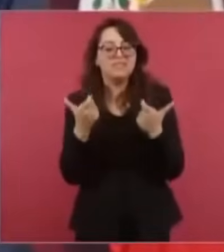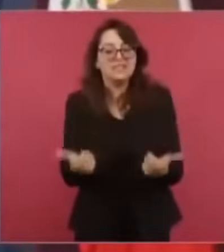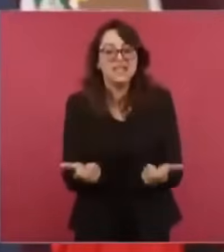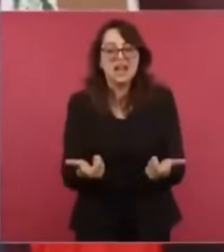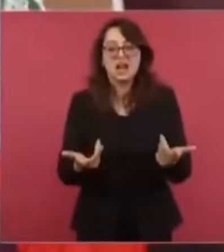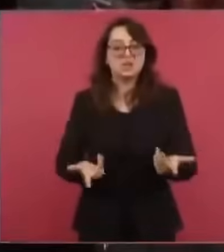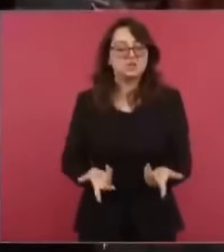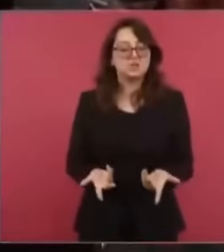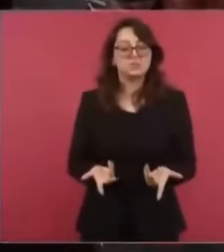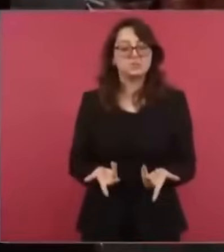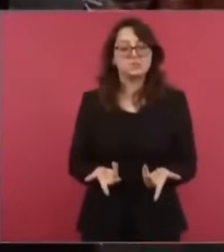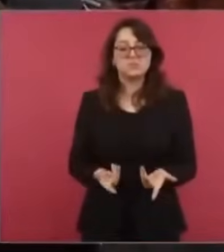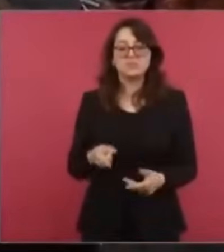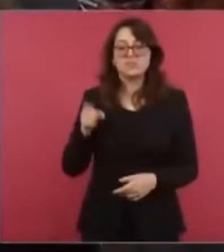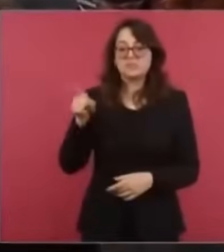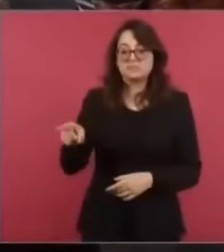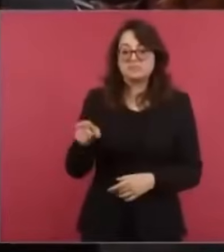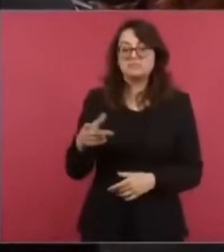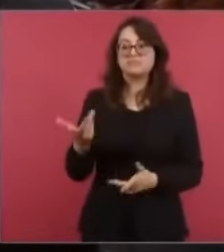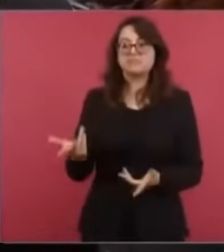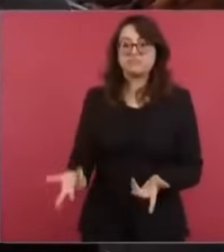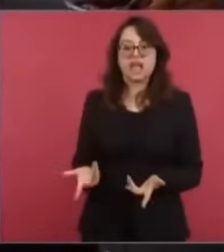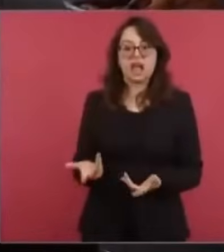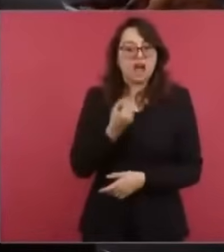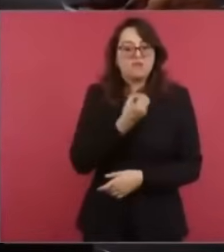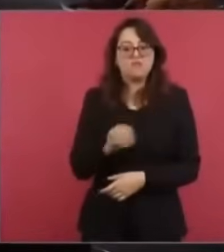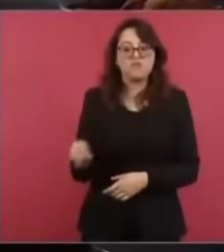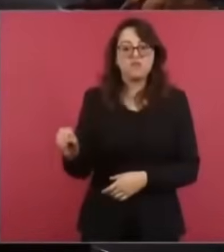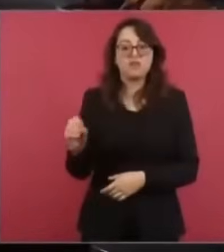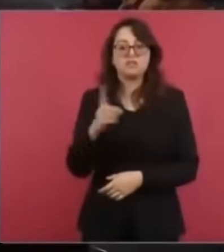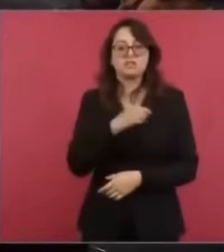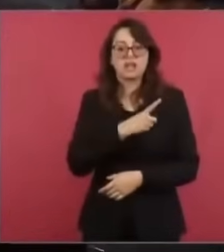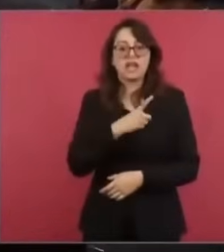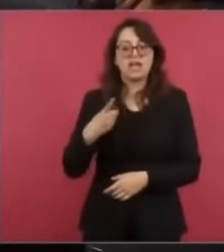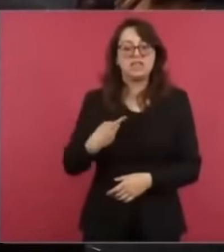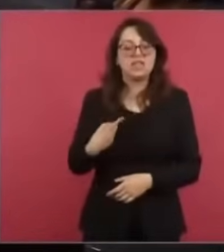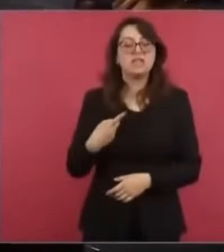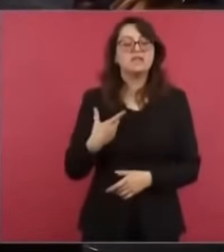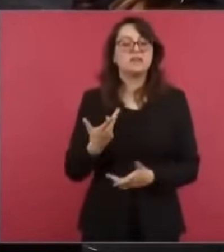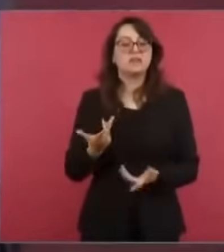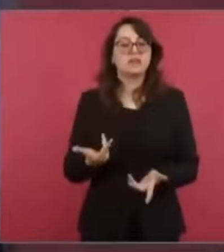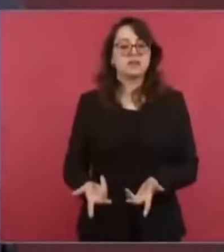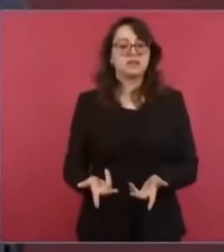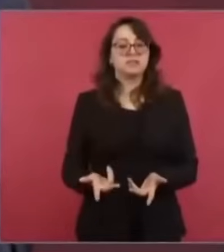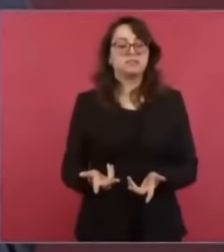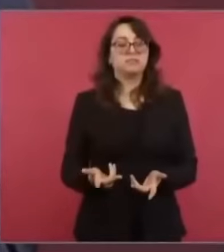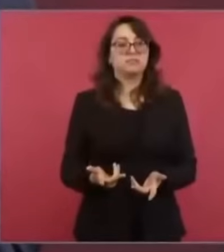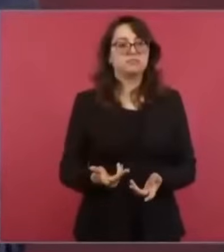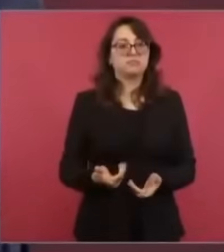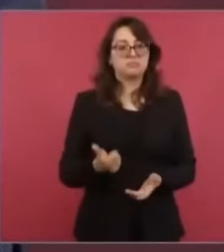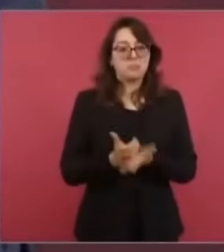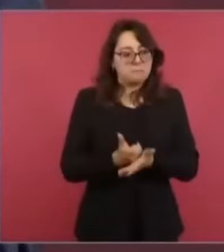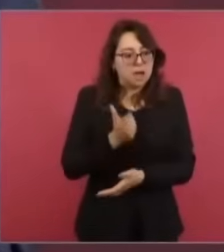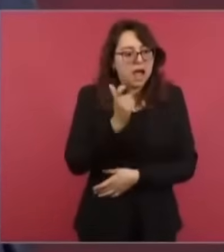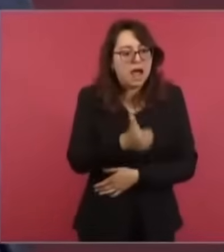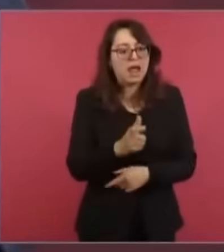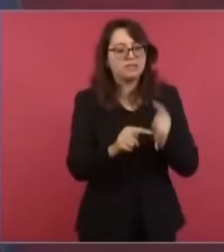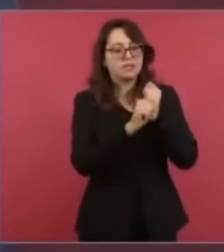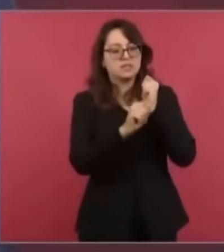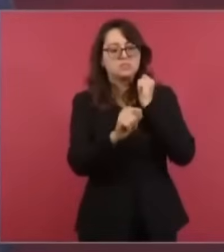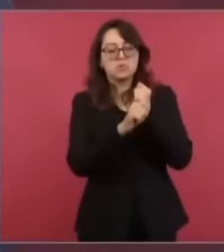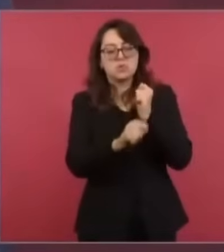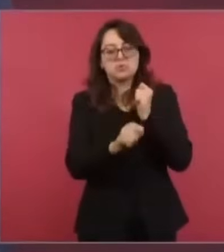tiene que ir en una camioneta de 3 toneladas y tiene que pagar y no tiene